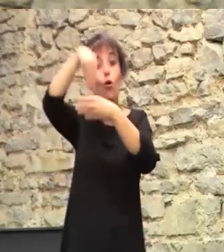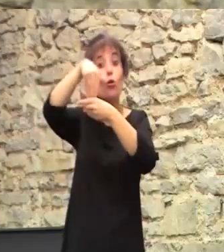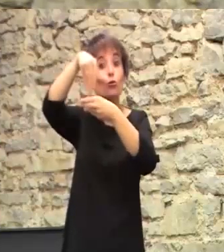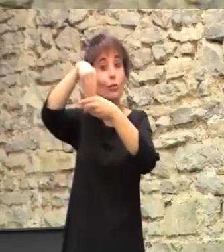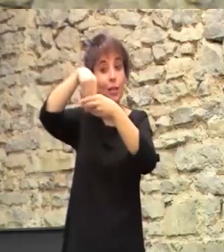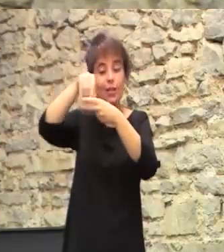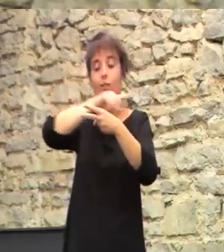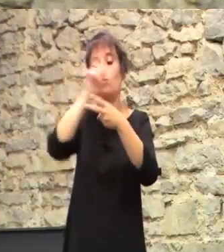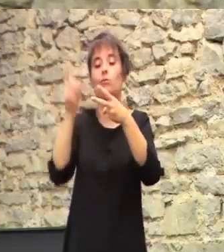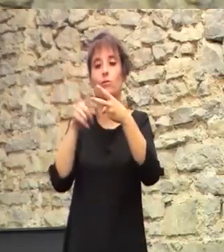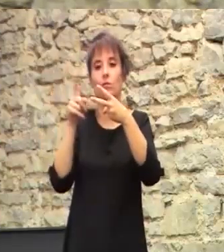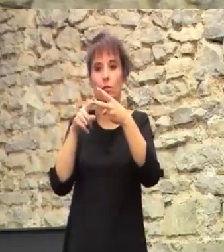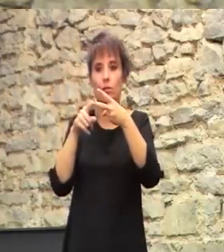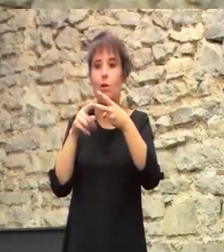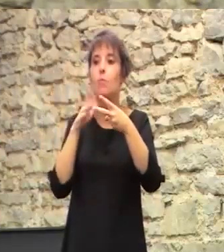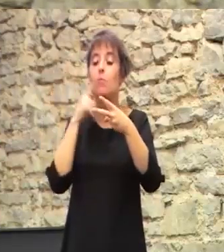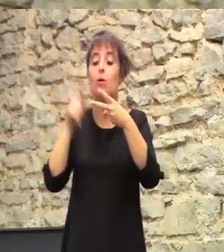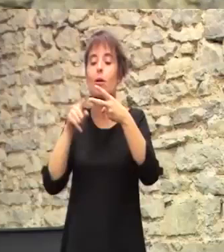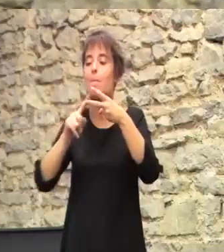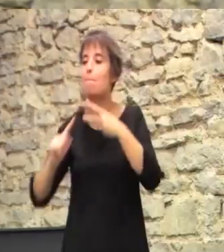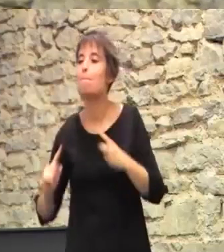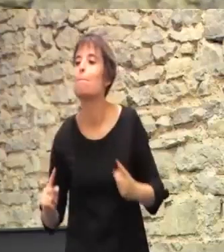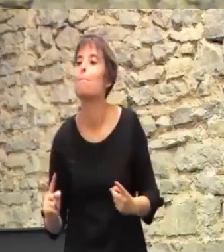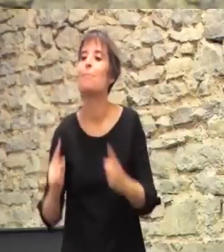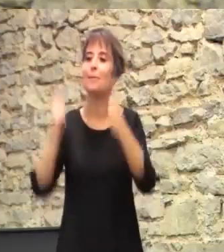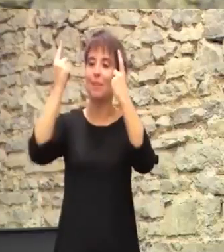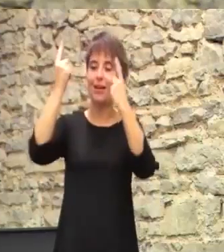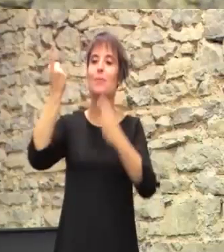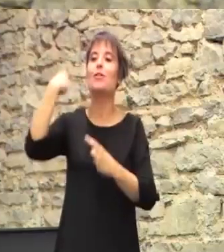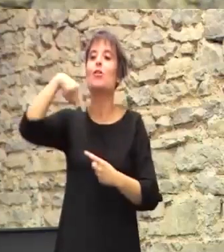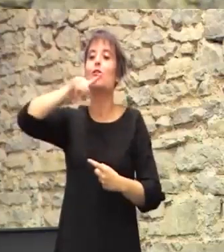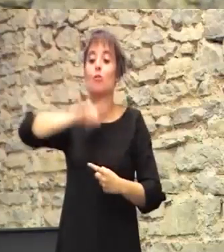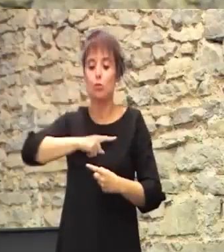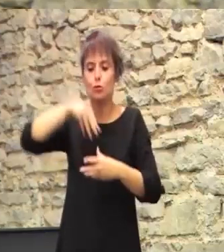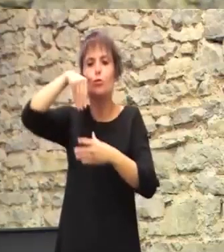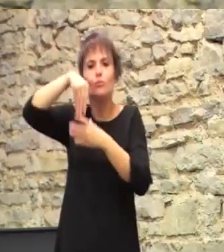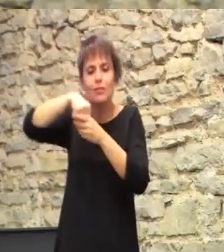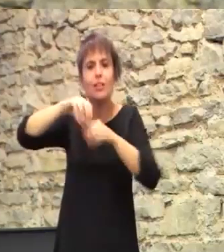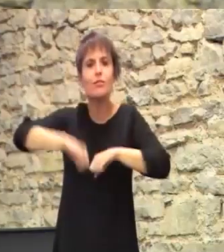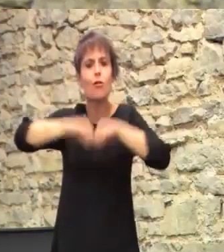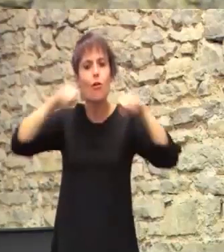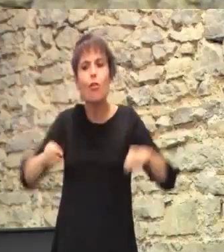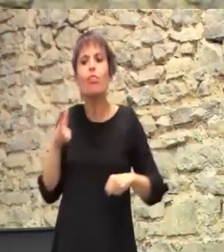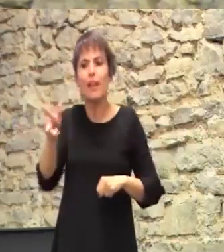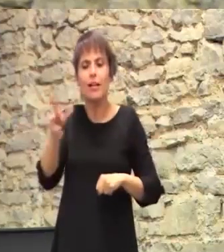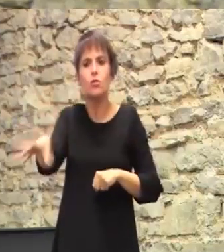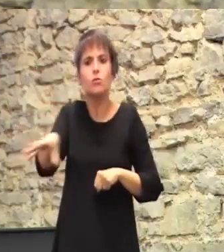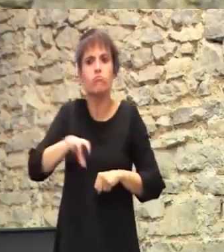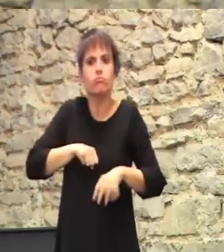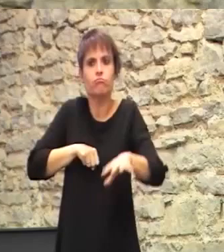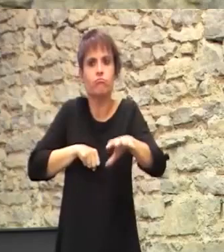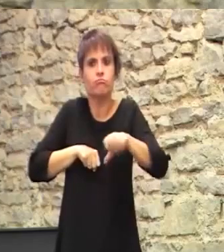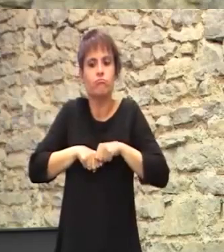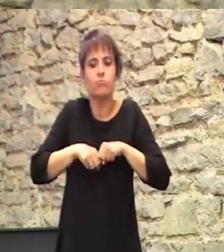y otra es porque es la primera vez que realmente nos permitimos dentro de los derechos que vamos adquiriendo nos